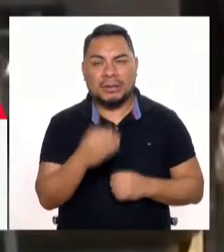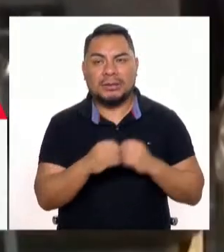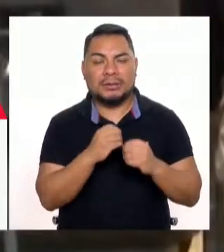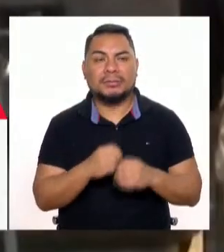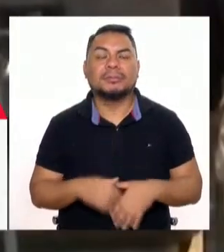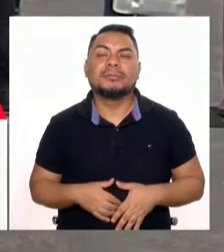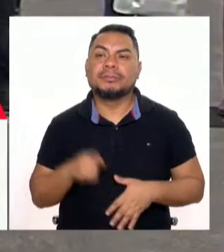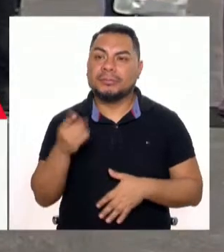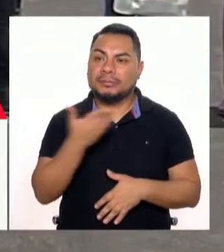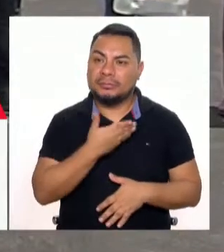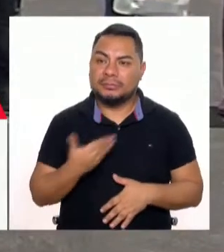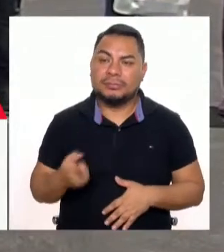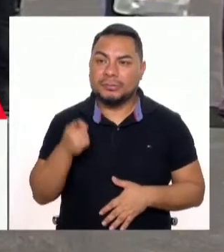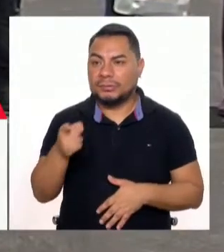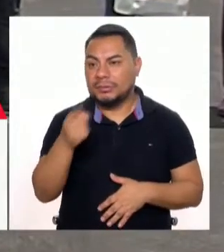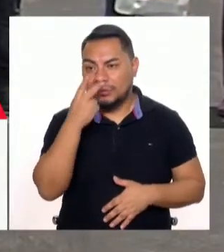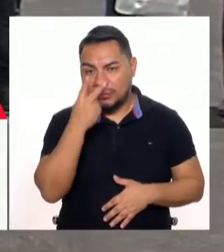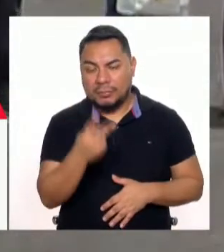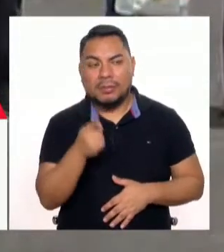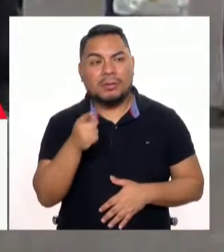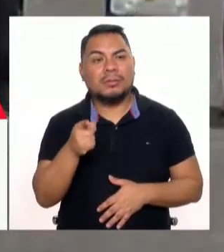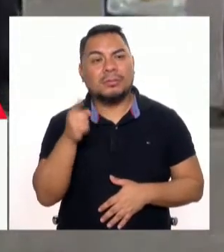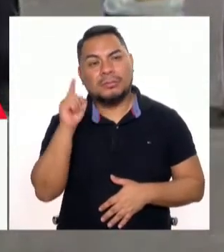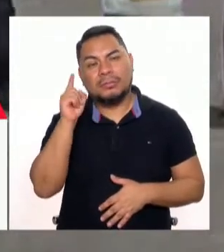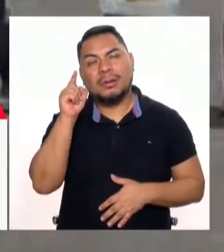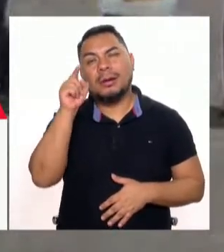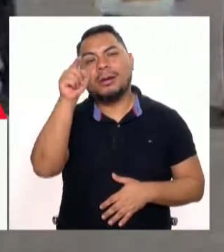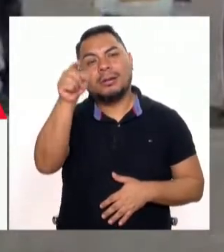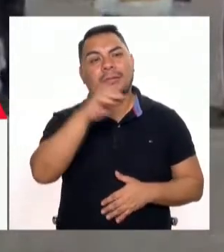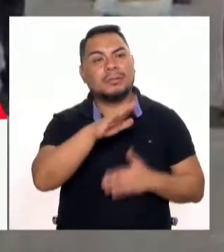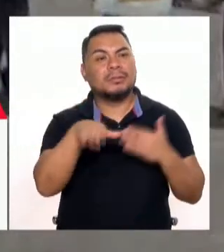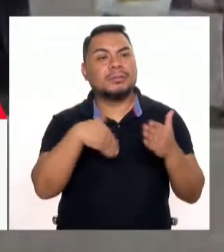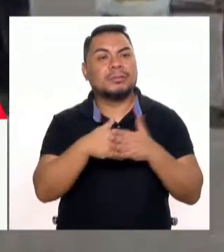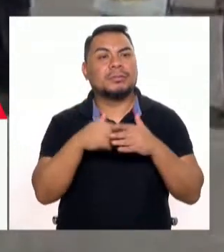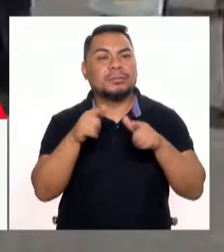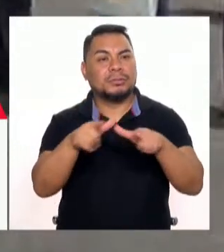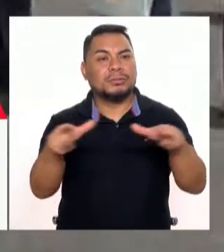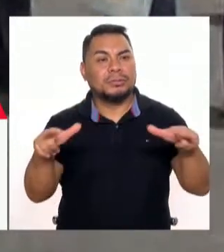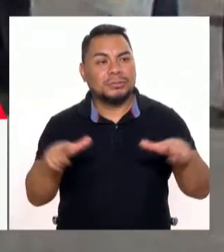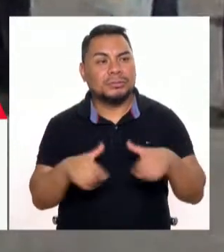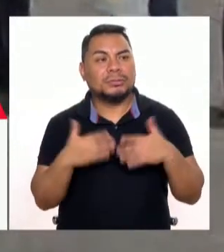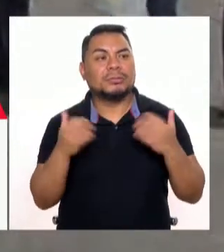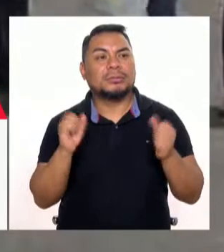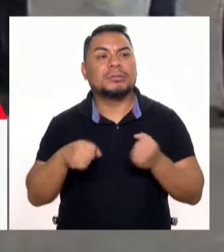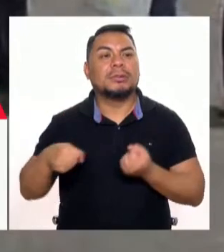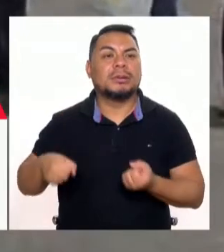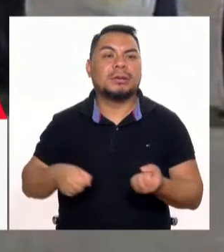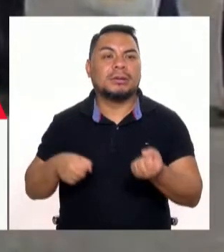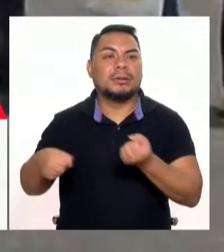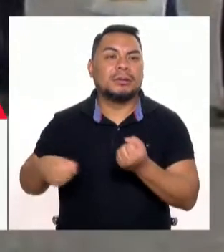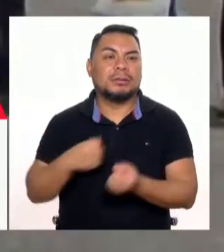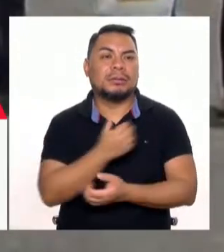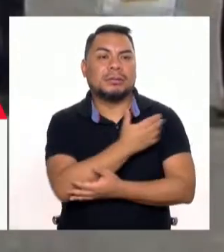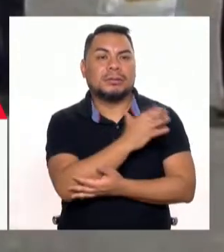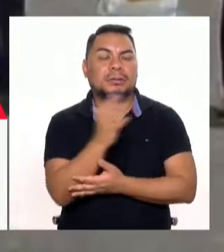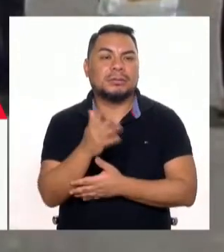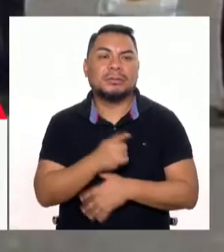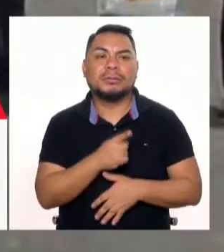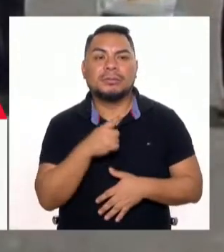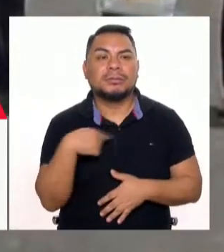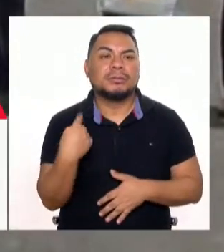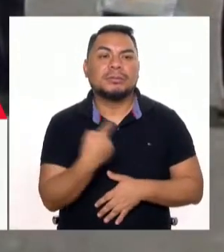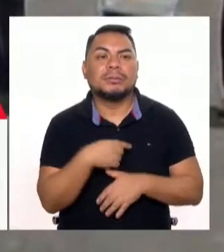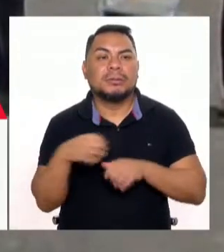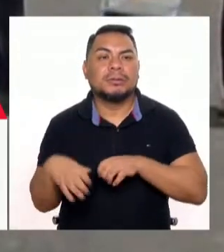presidenta Si usted mira hacia el fondo todo ese terreno es agrícola nosotros producimos